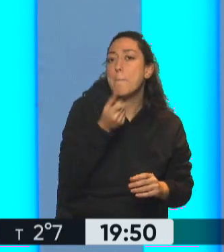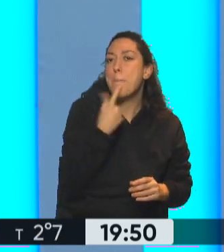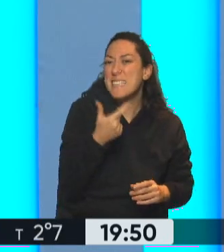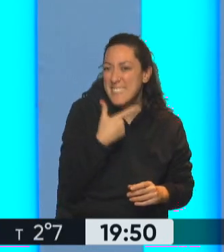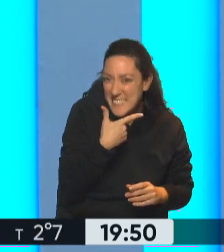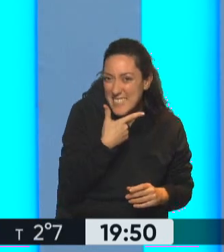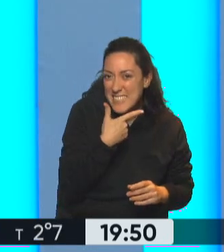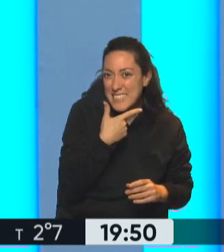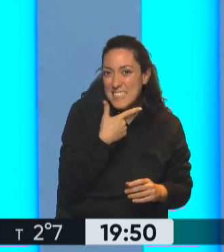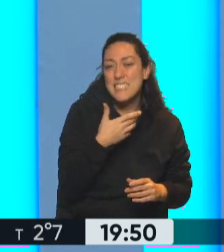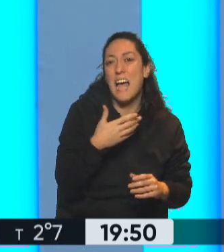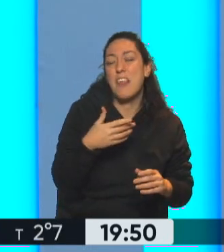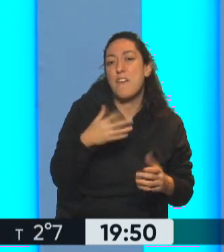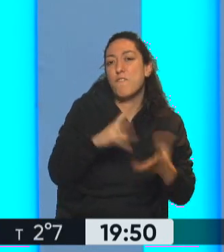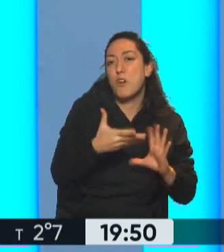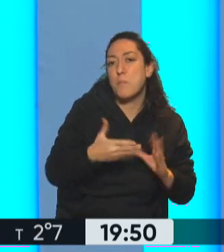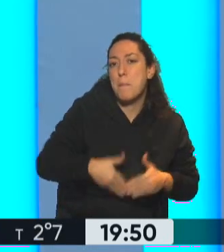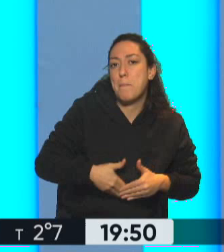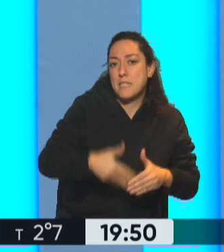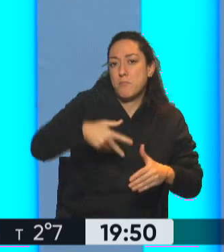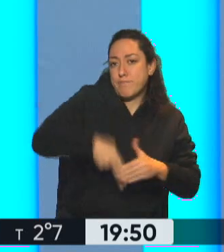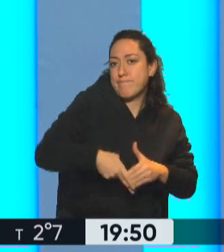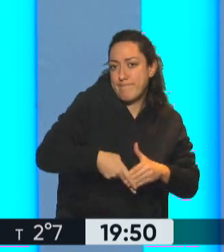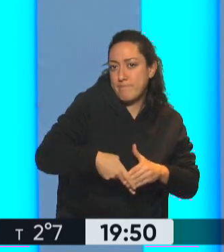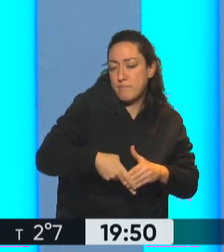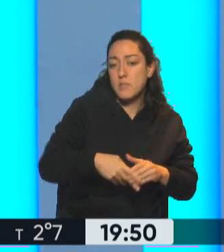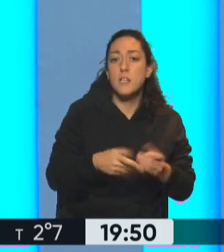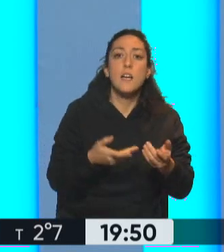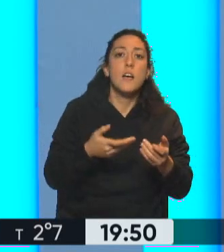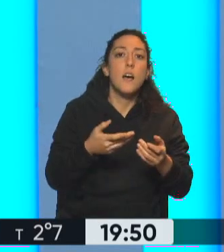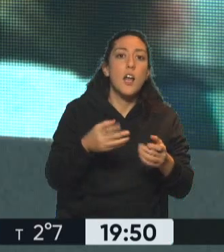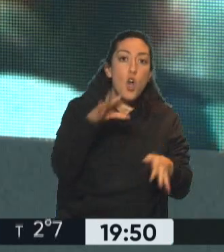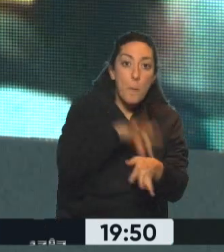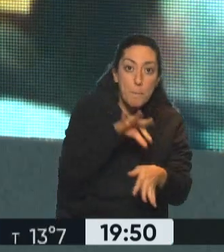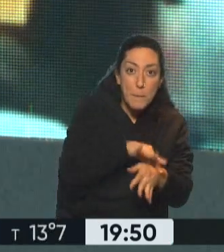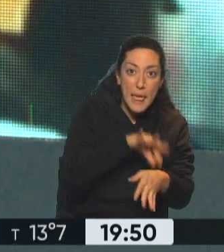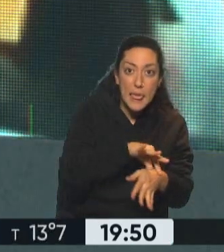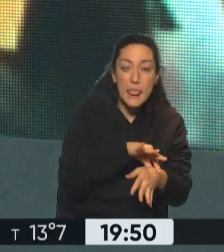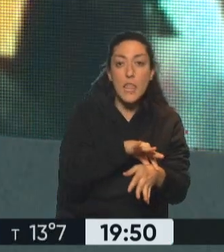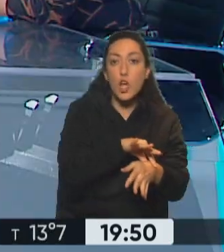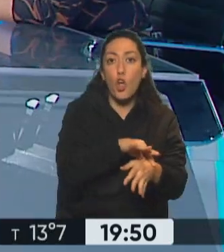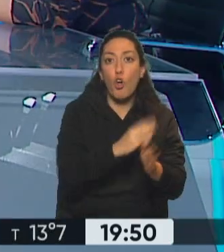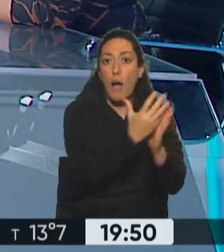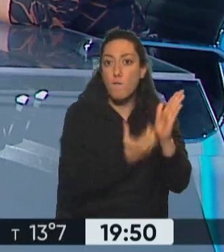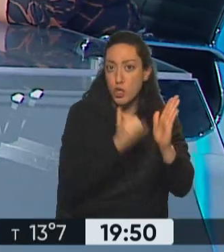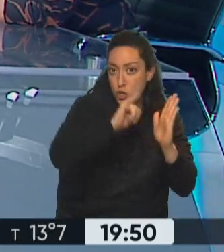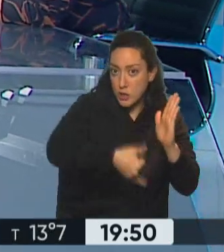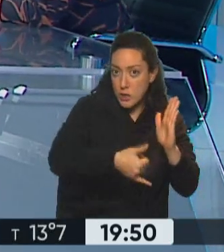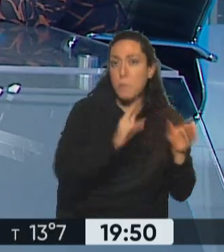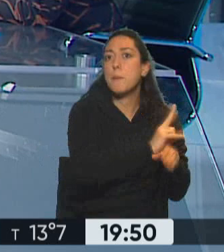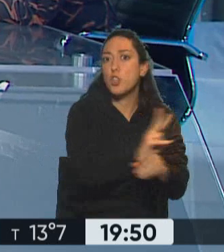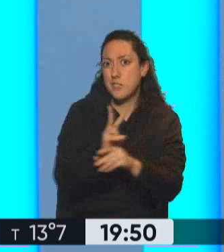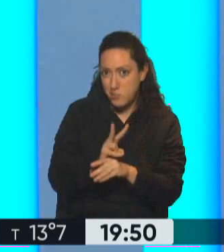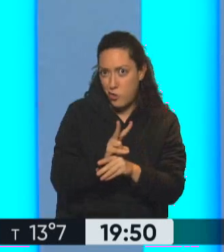permitan la interrupción voluntaria del embarazo, protección a los médicos justamente que lleven adelante la práctica